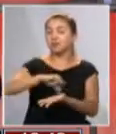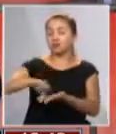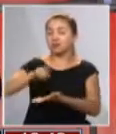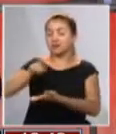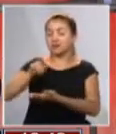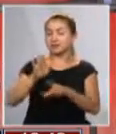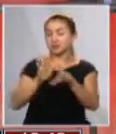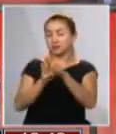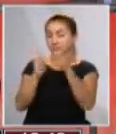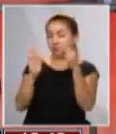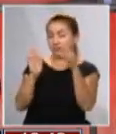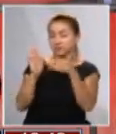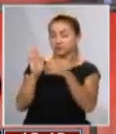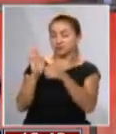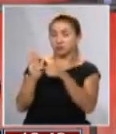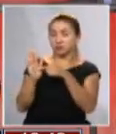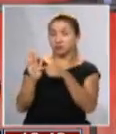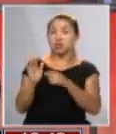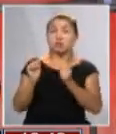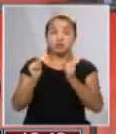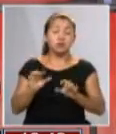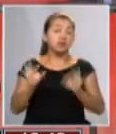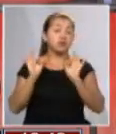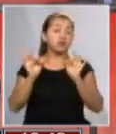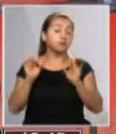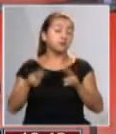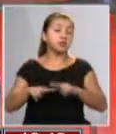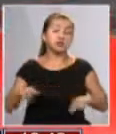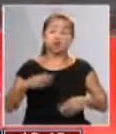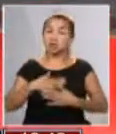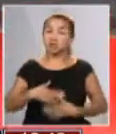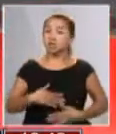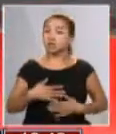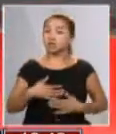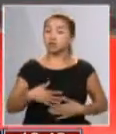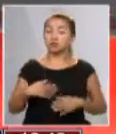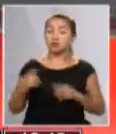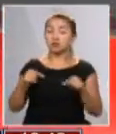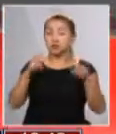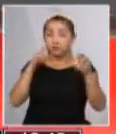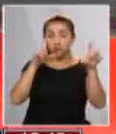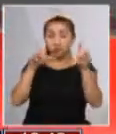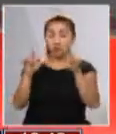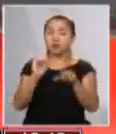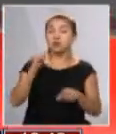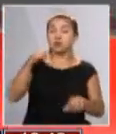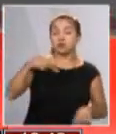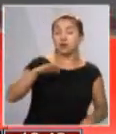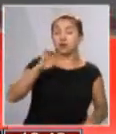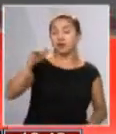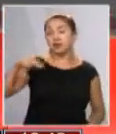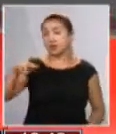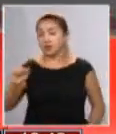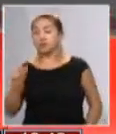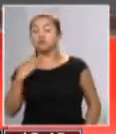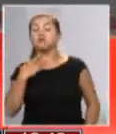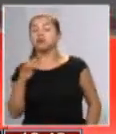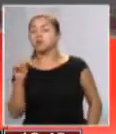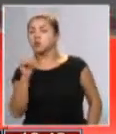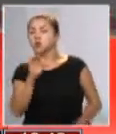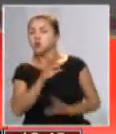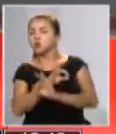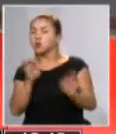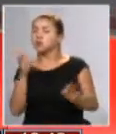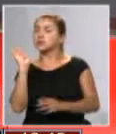esa legislación. Entonces pueden estar perfectamente tranquilos los legisladores que estábamos escuchando, Iván Moreira, en Afumbaer, porque no les va a llegar